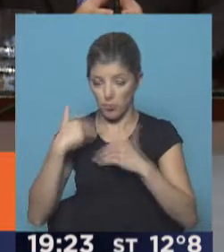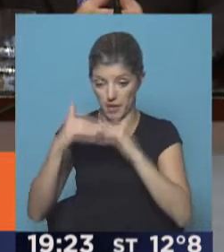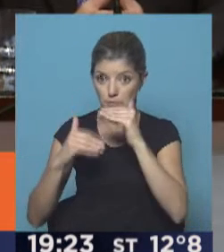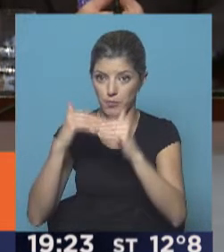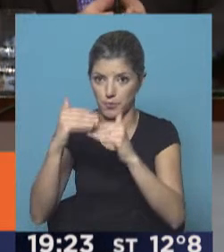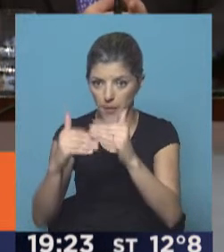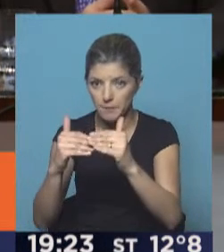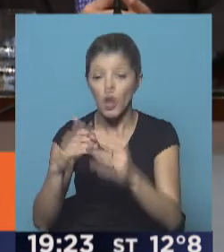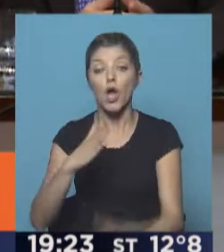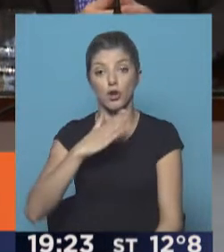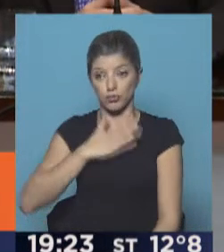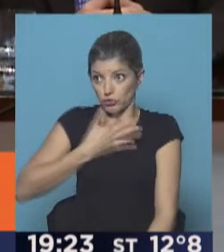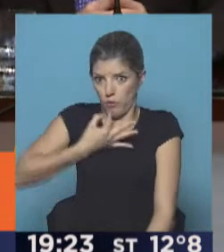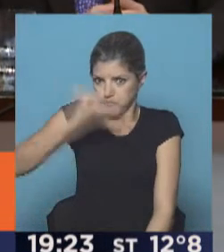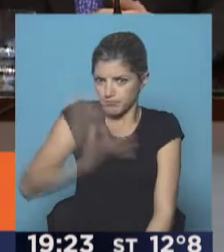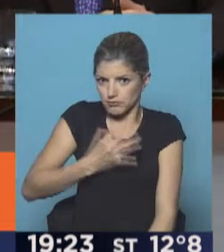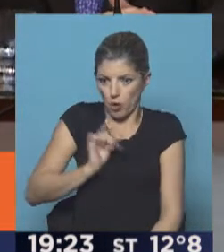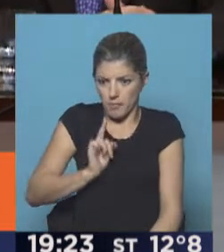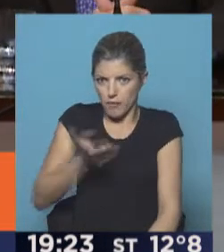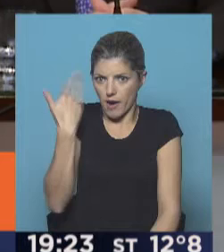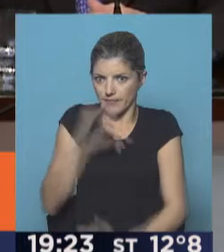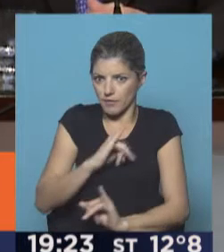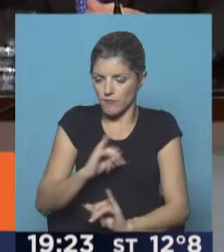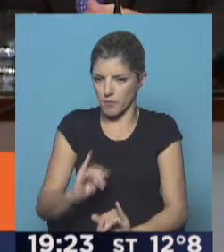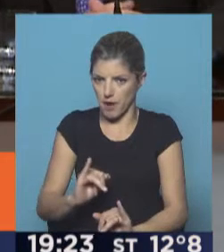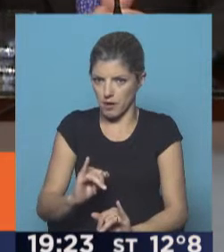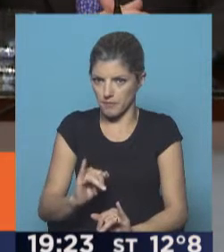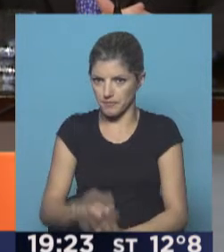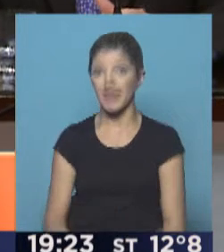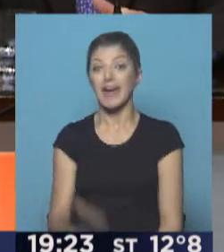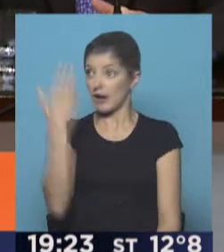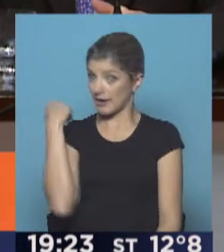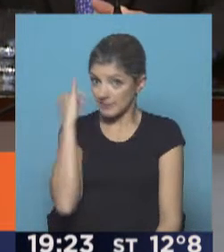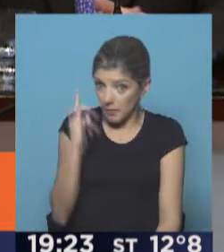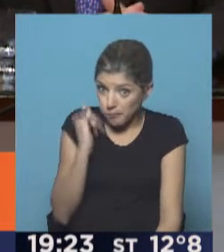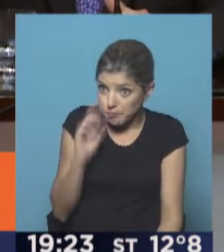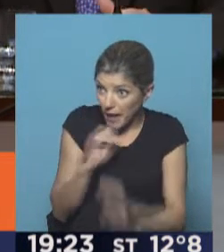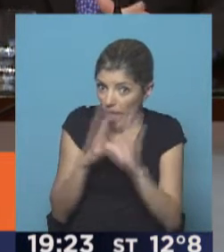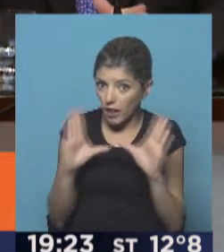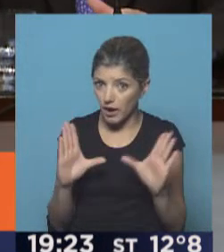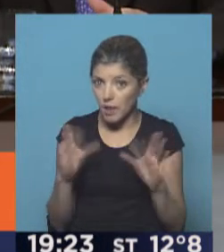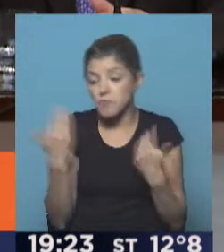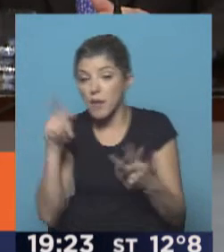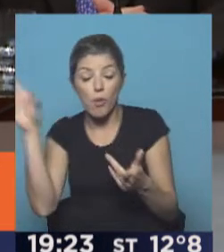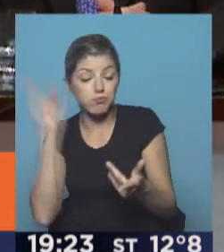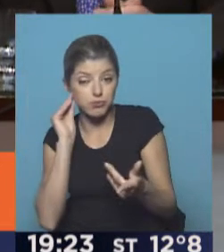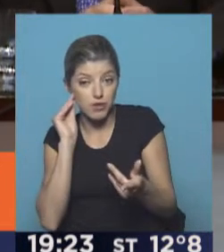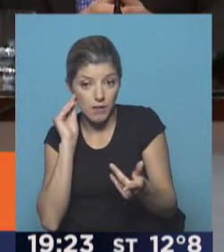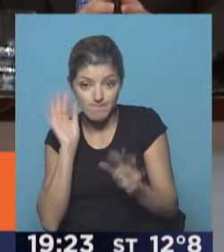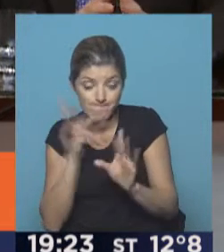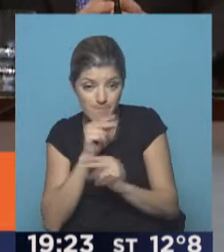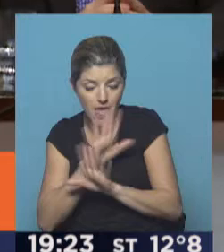económica, lo estamos cumpliendo tal como lo hemos planteado. Y recién lo aclaraba, y por ahí no lo escuchaste esa parte,